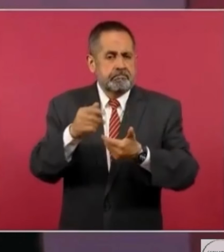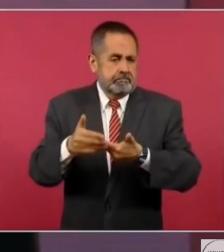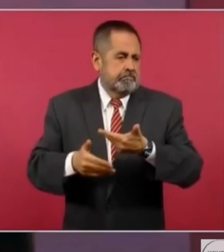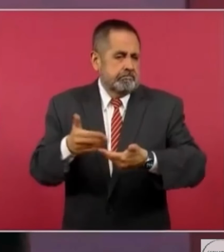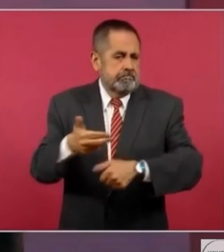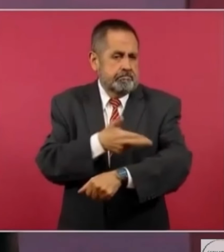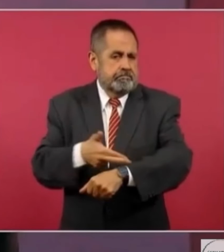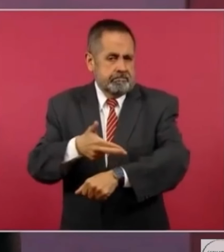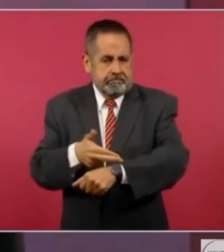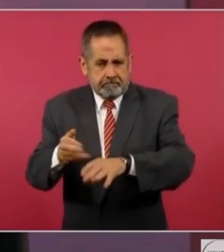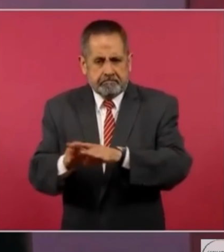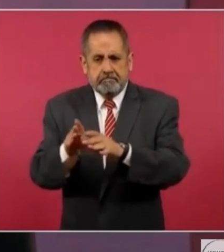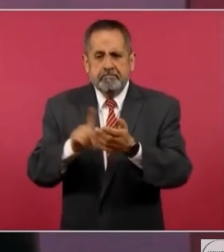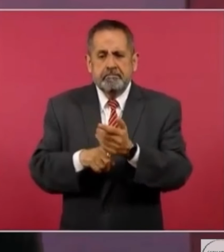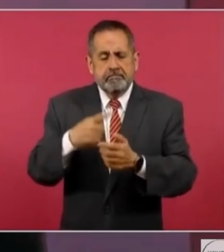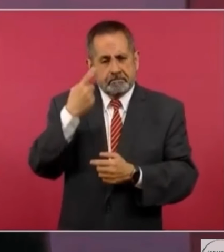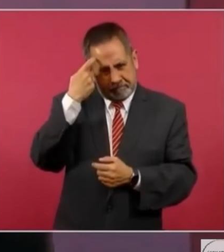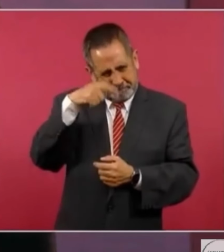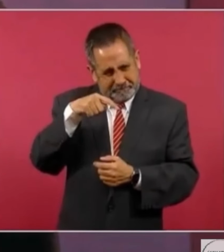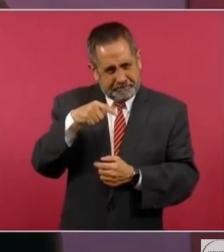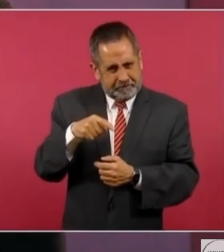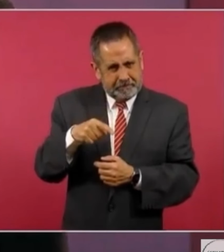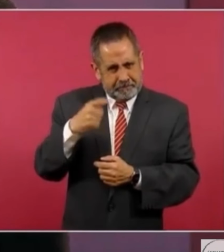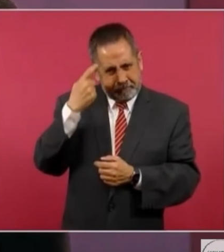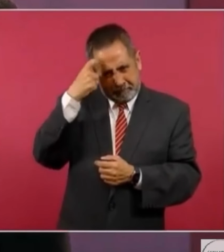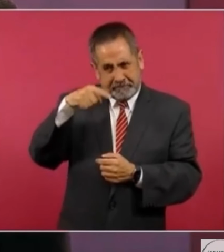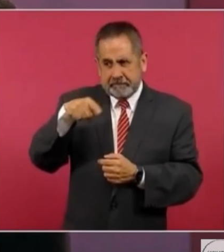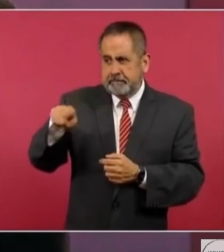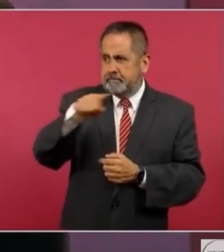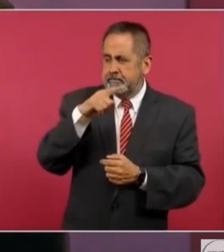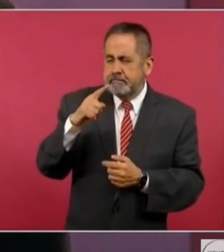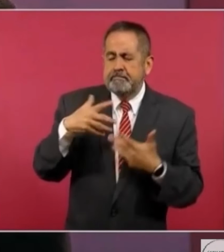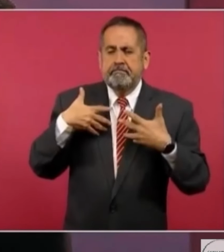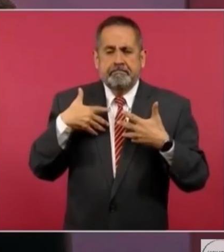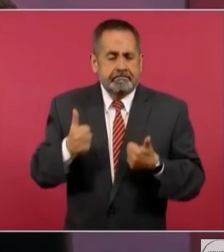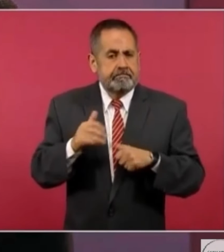proceso de concientización,